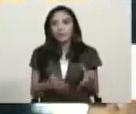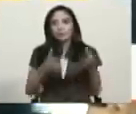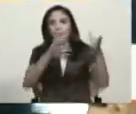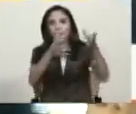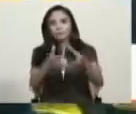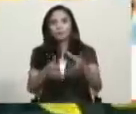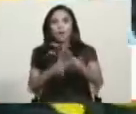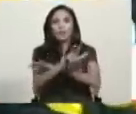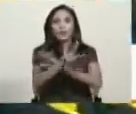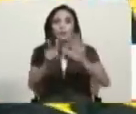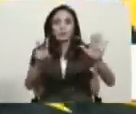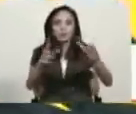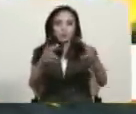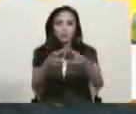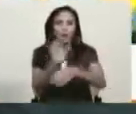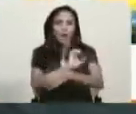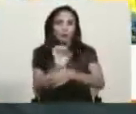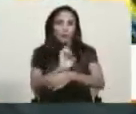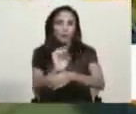37 de Ecuador,